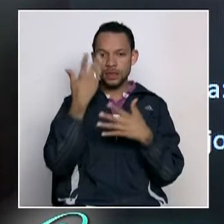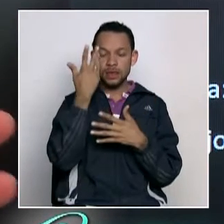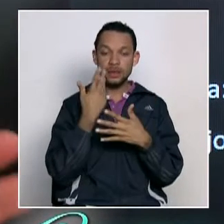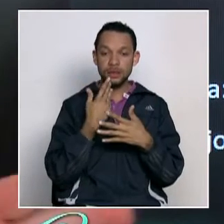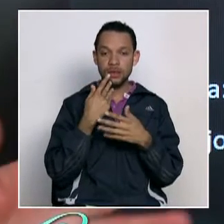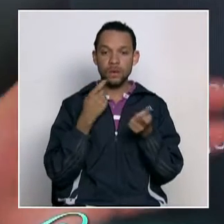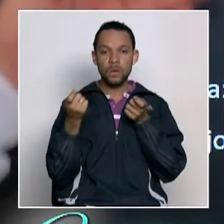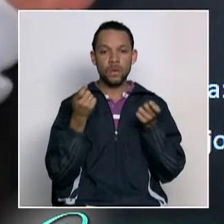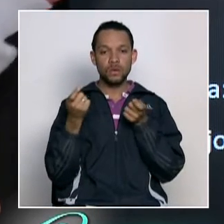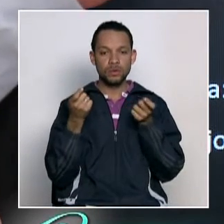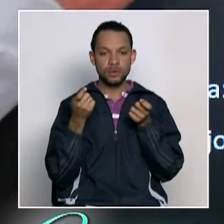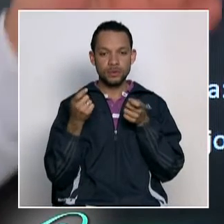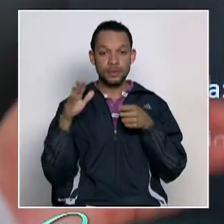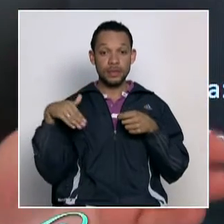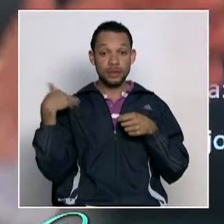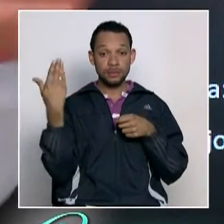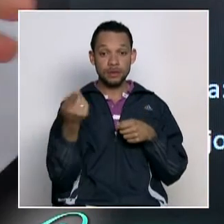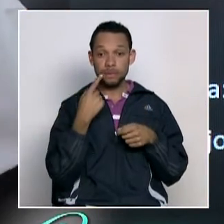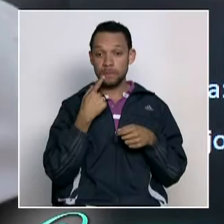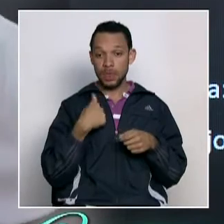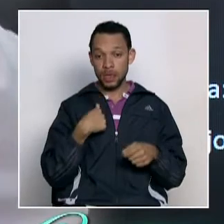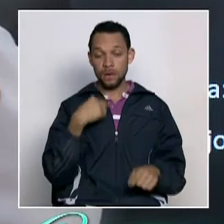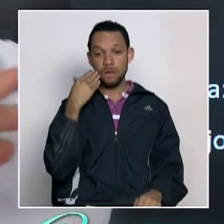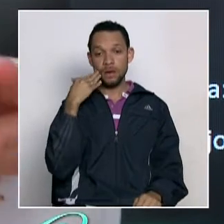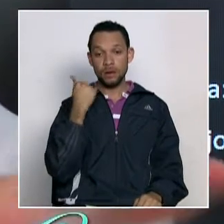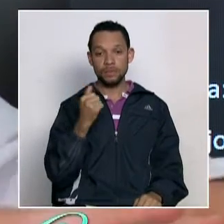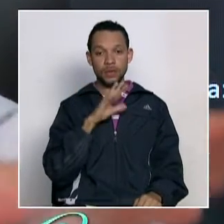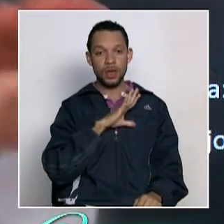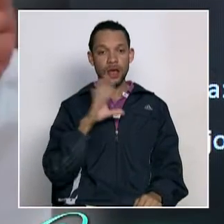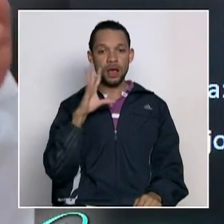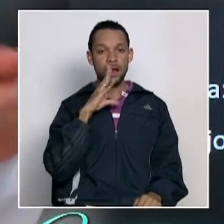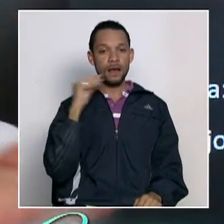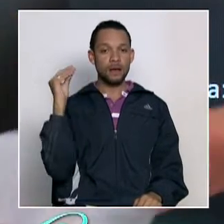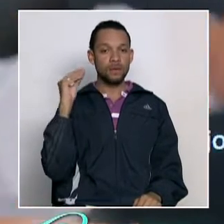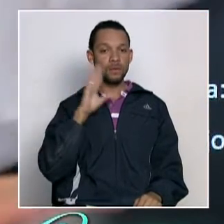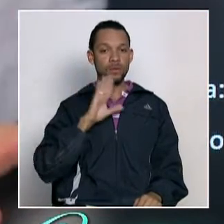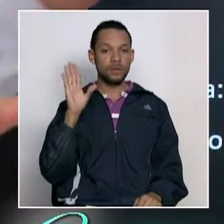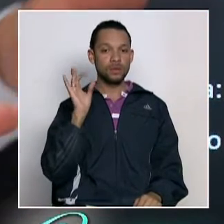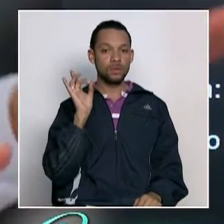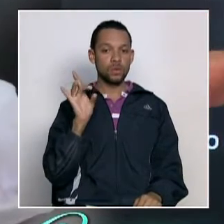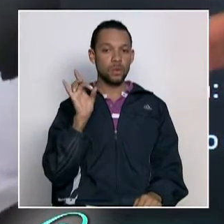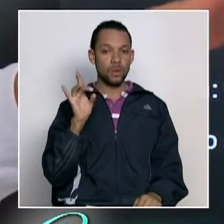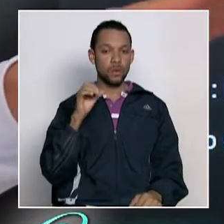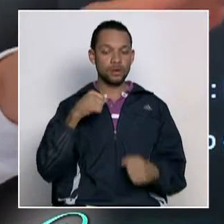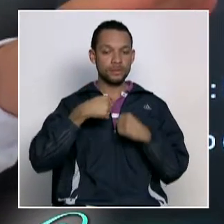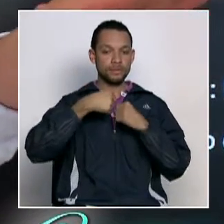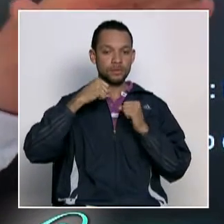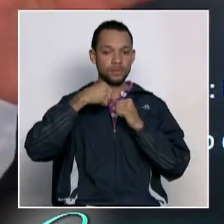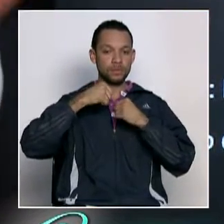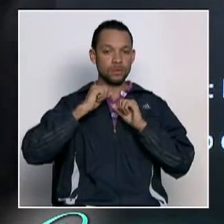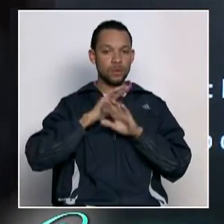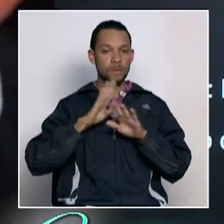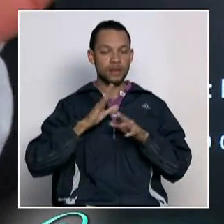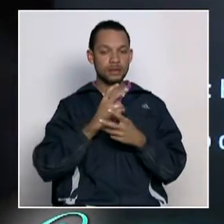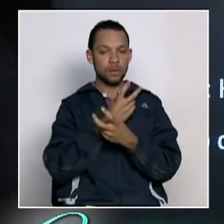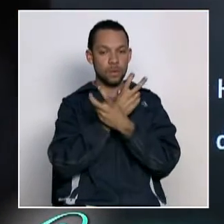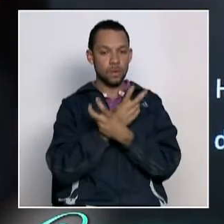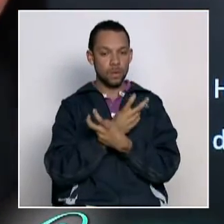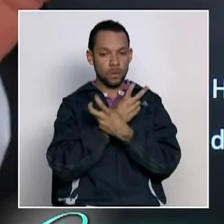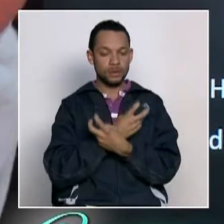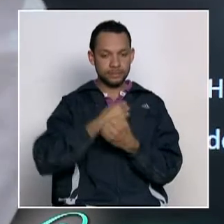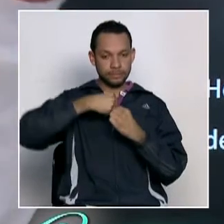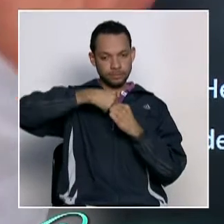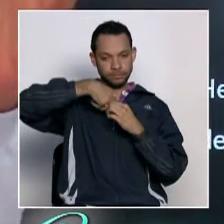primer control a la paciente. Ella dice, desaparecieron mis dolores articulares. La boca